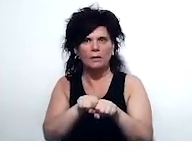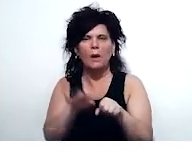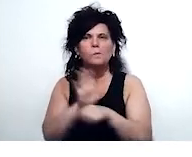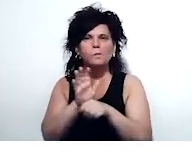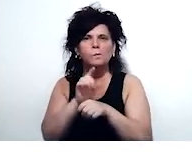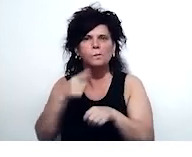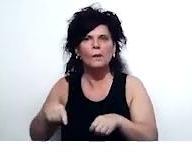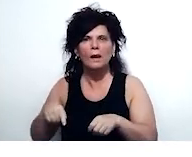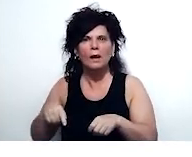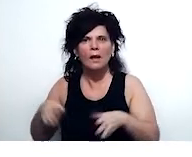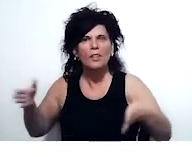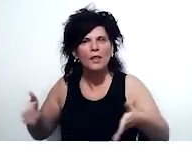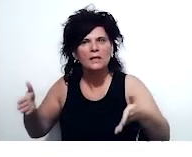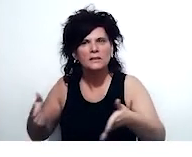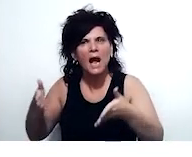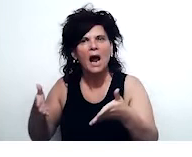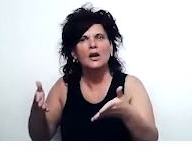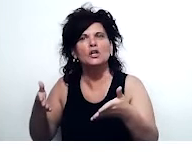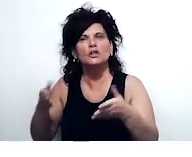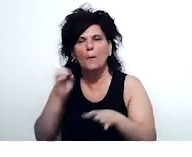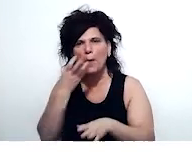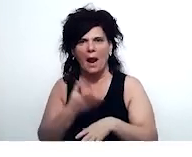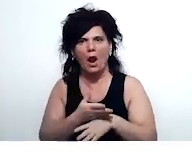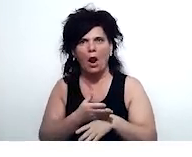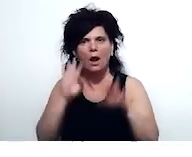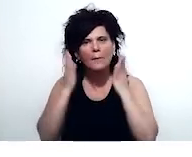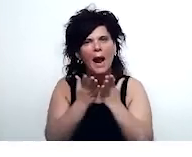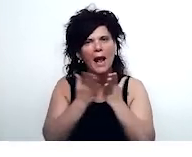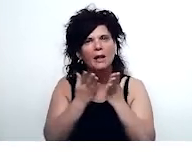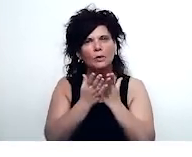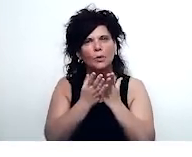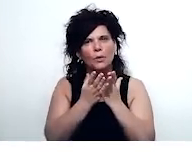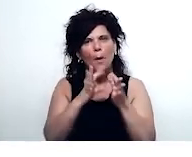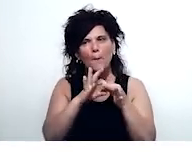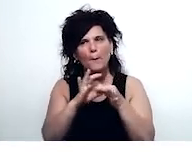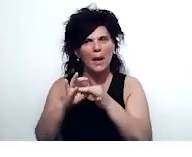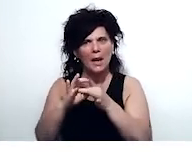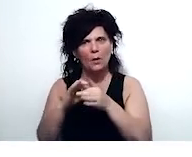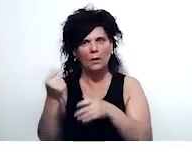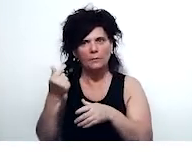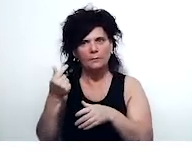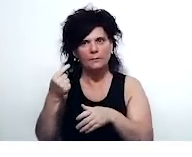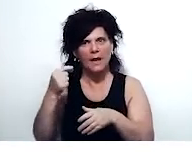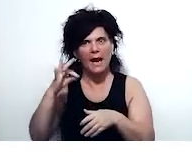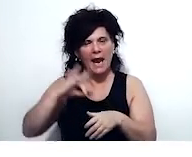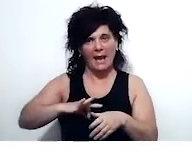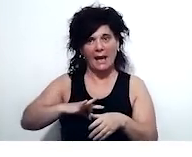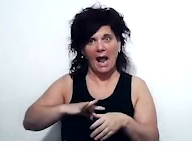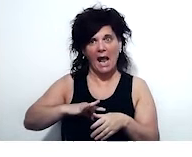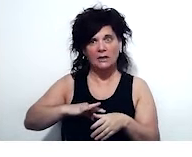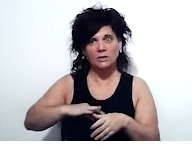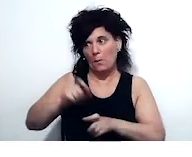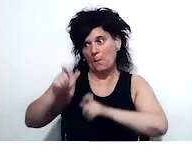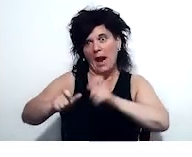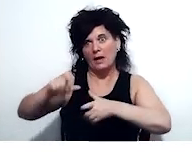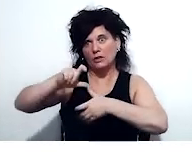el crecimiento económico de los países. Hay estudios que demuestran, hay un vínculo entre el ingreso per cápita de las